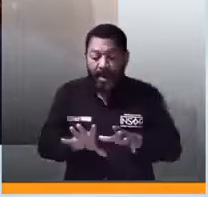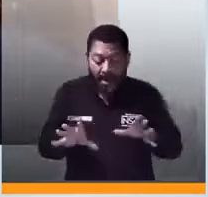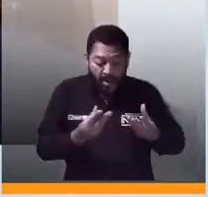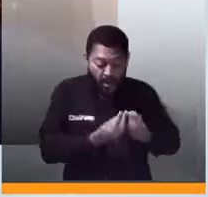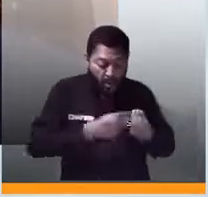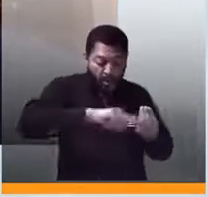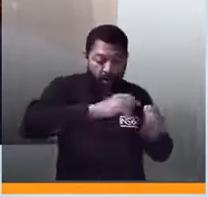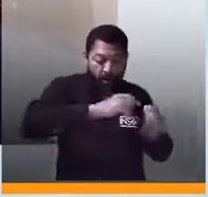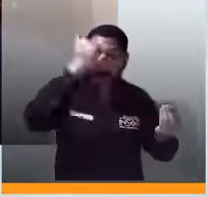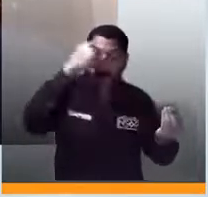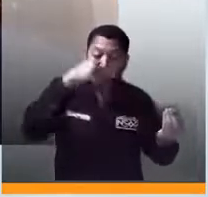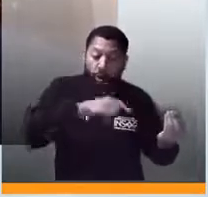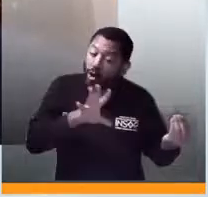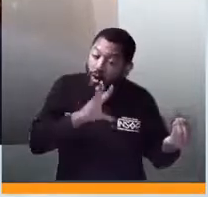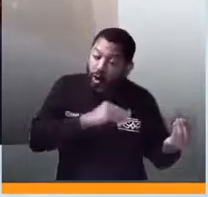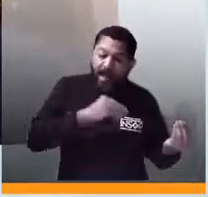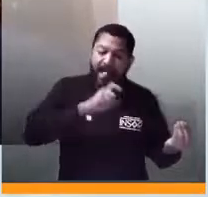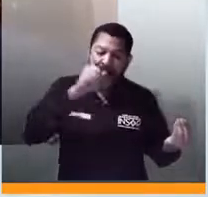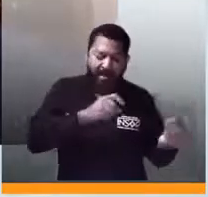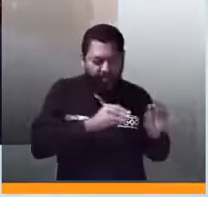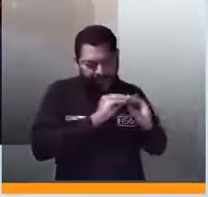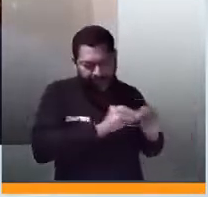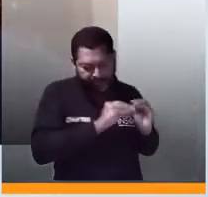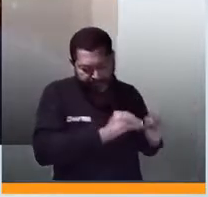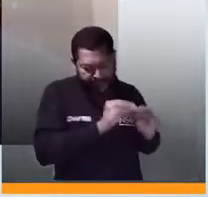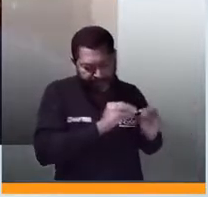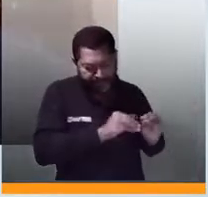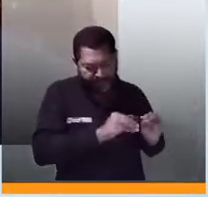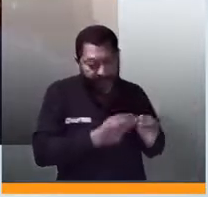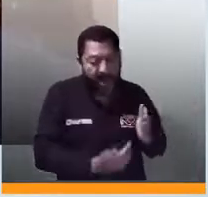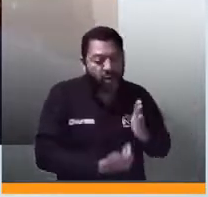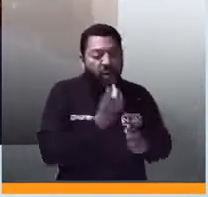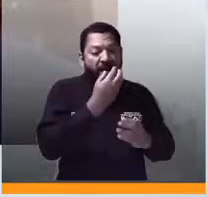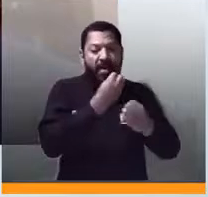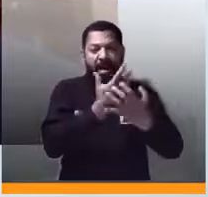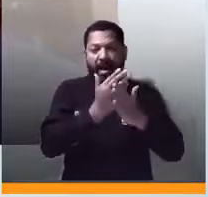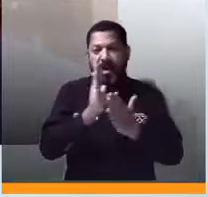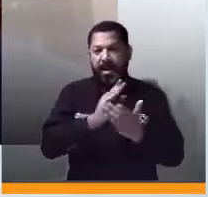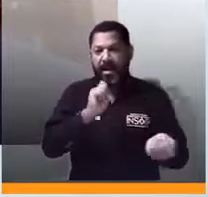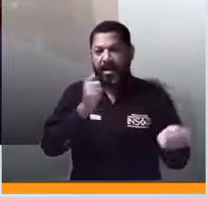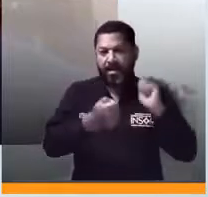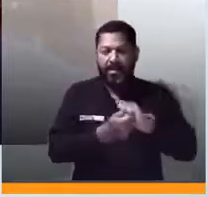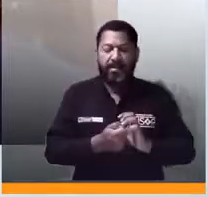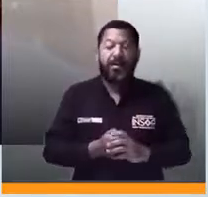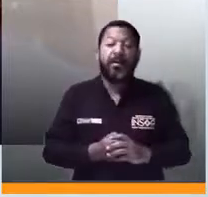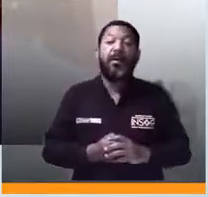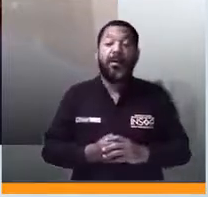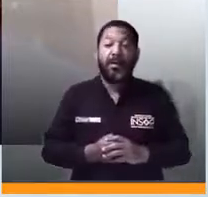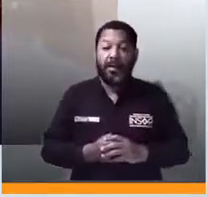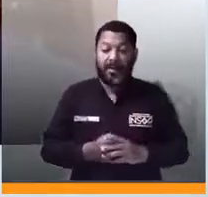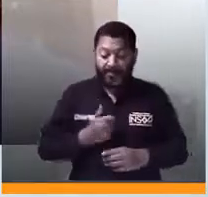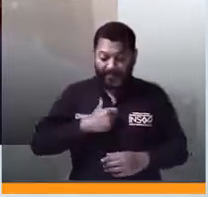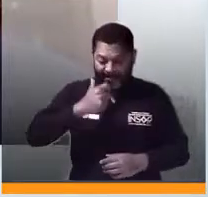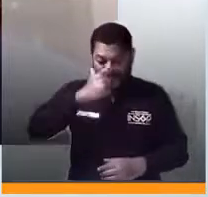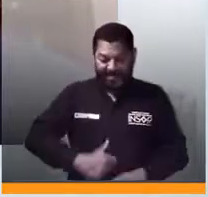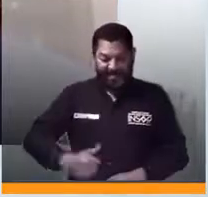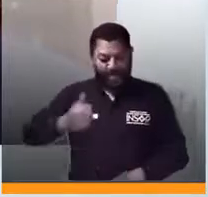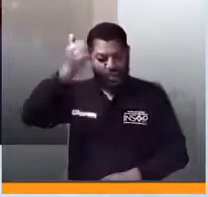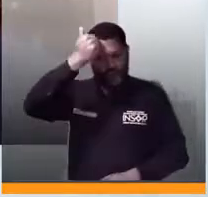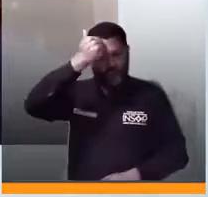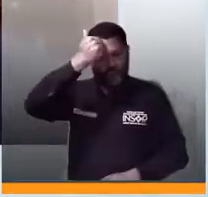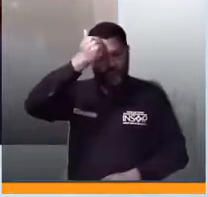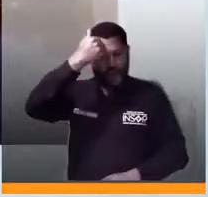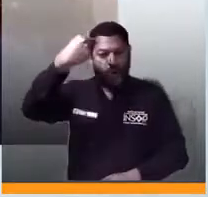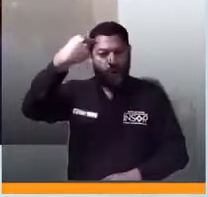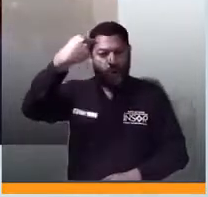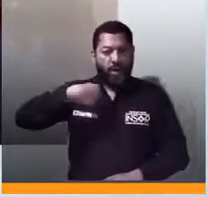el profesorado para adaptarse a este nuevo esquema, en donde él es ya no